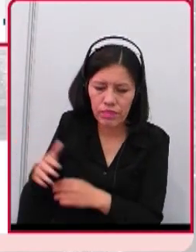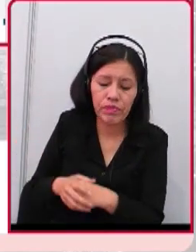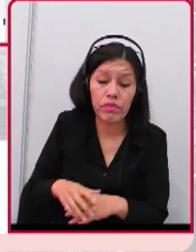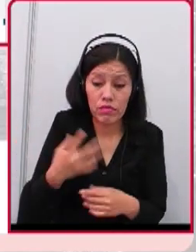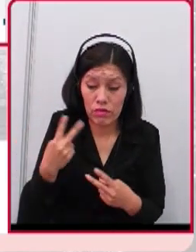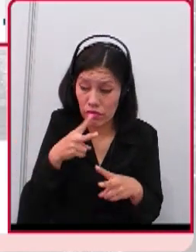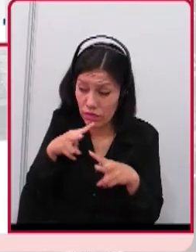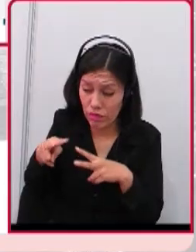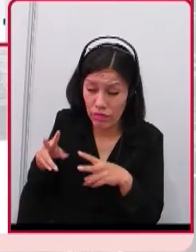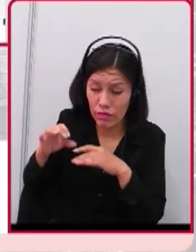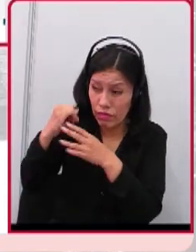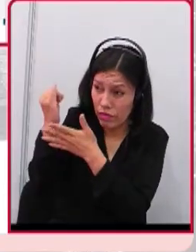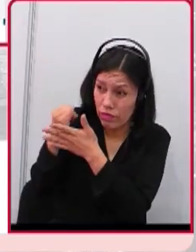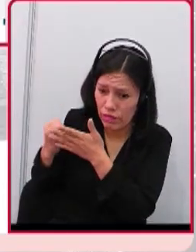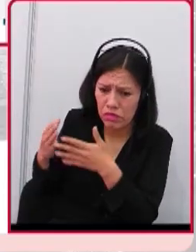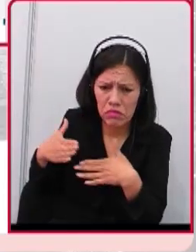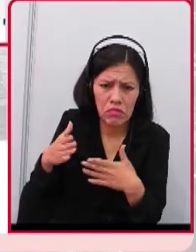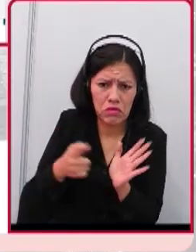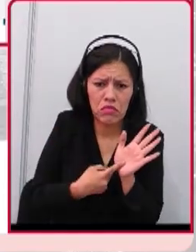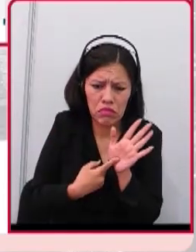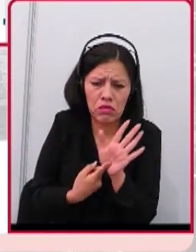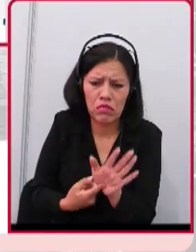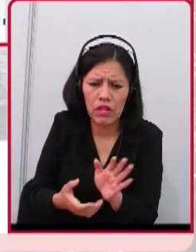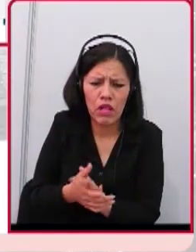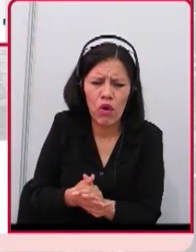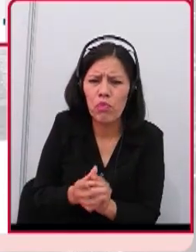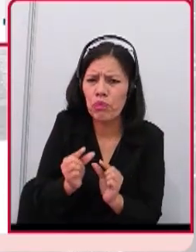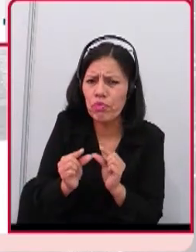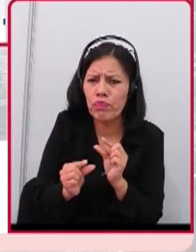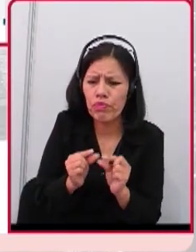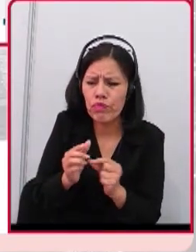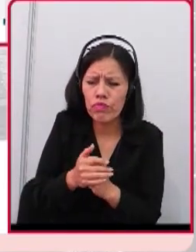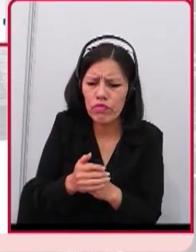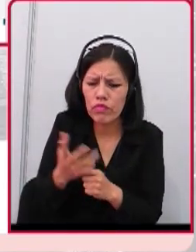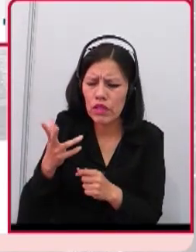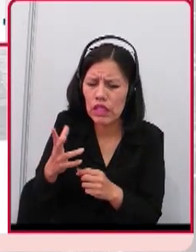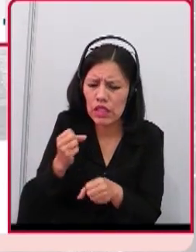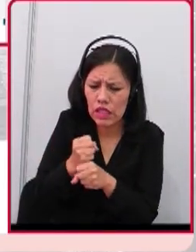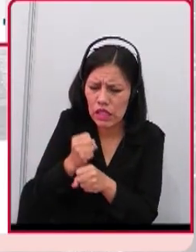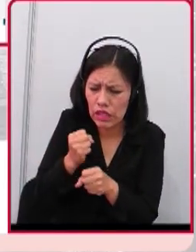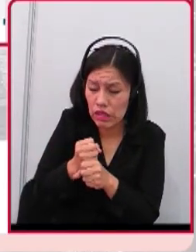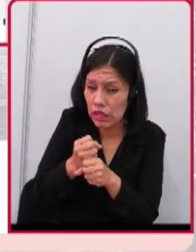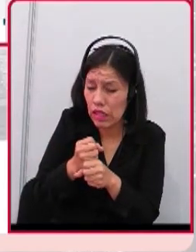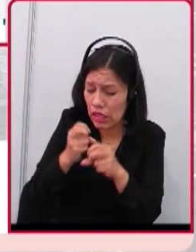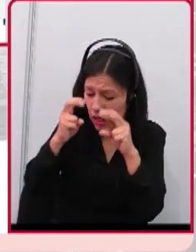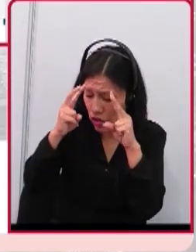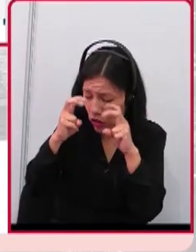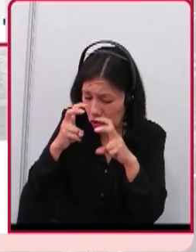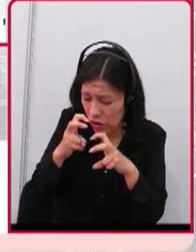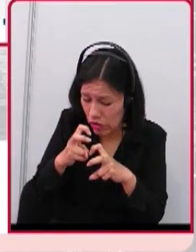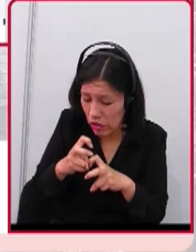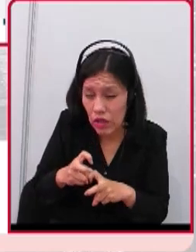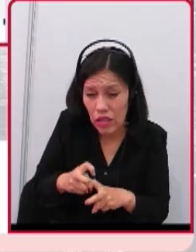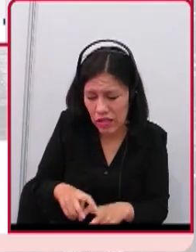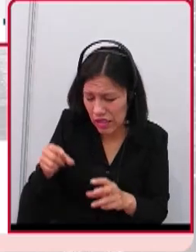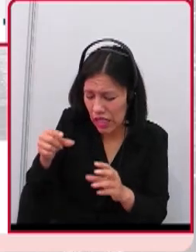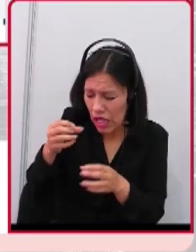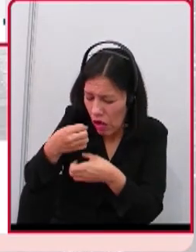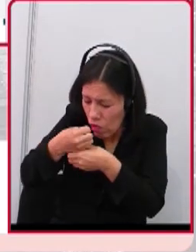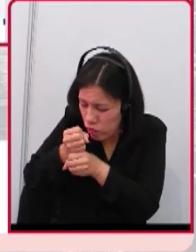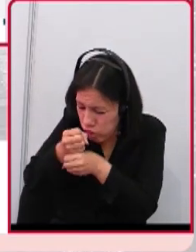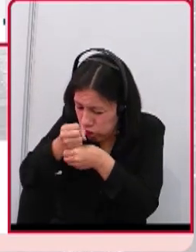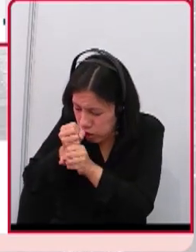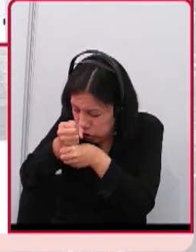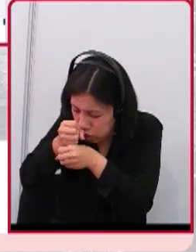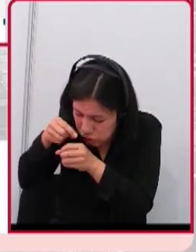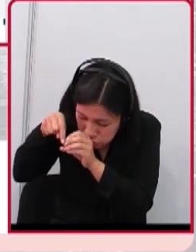Obviamente aquí se muestra lo que es un poco los trabajos de microscopías que hemos realizado, estas muestras, donde que podemos